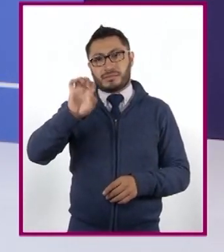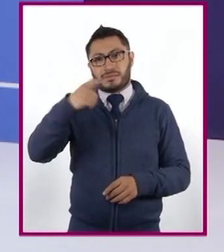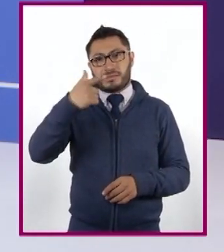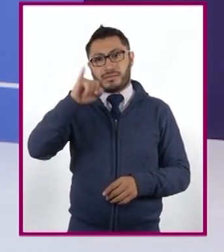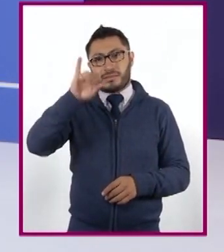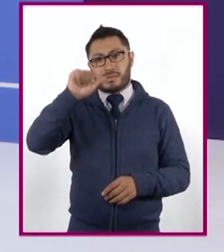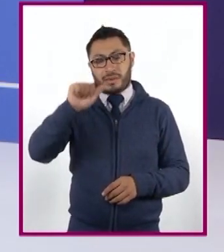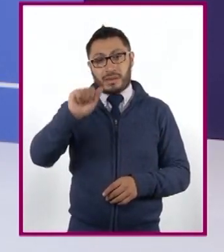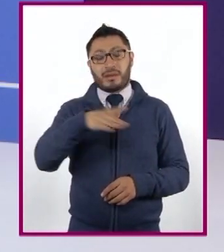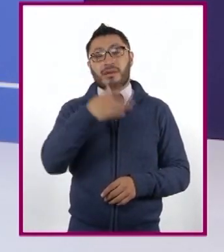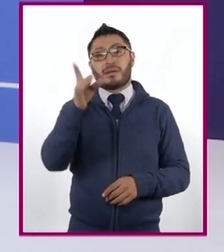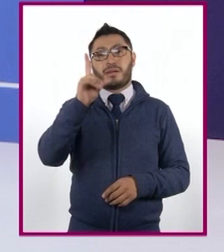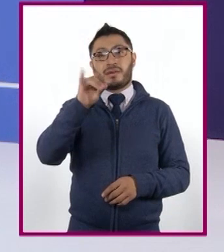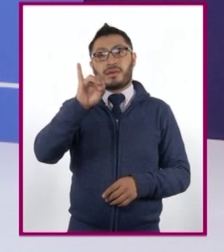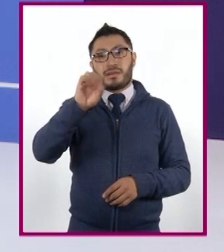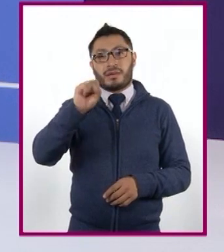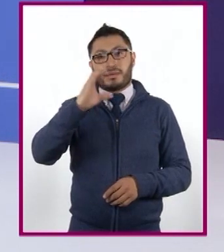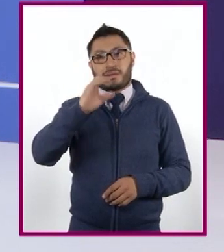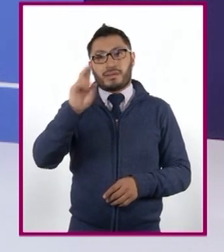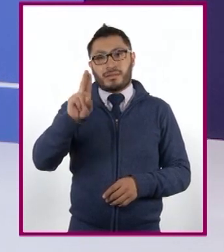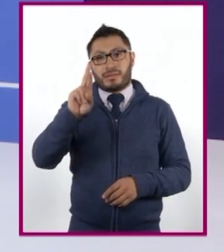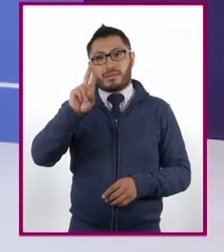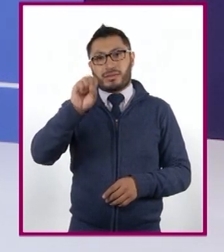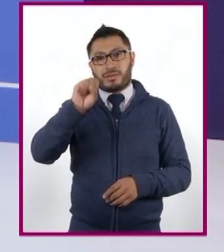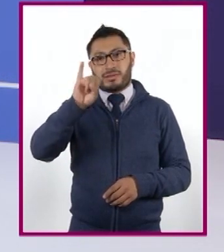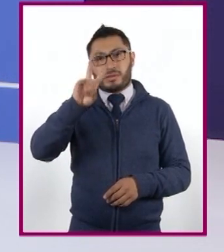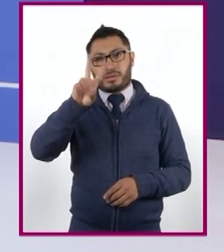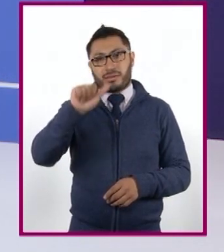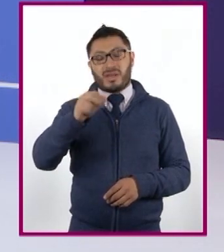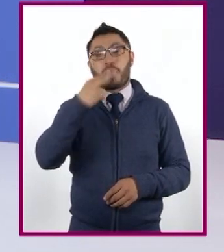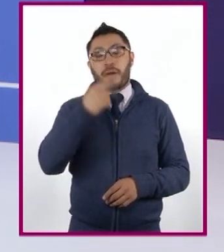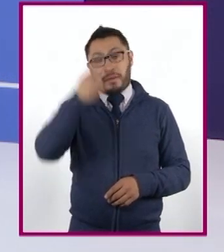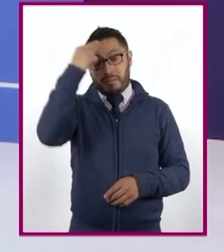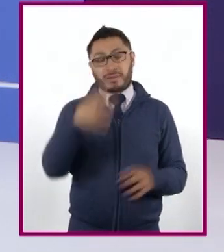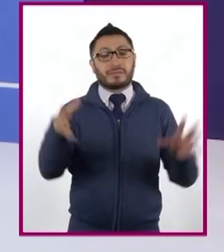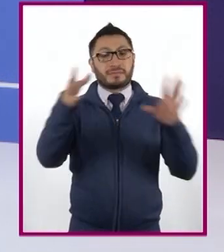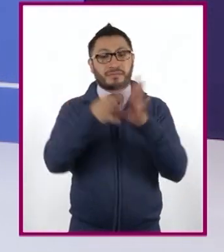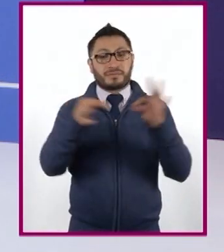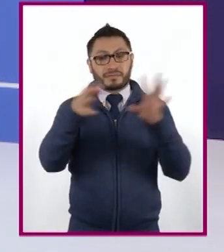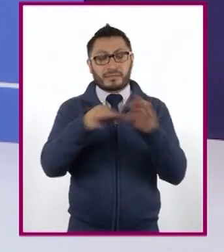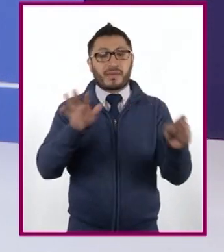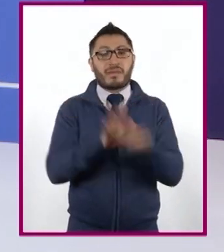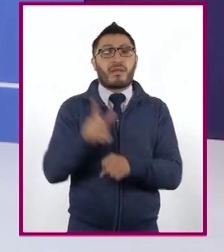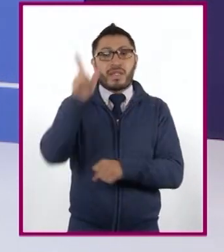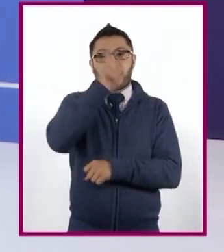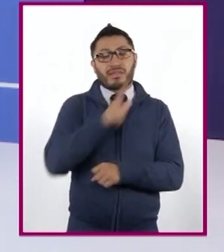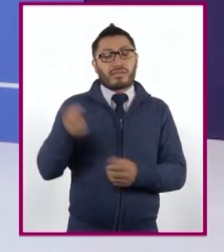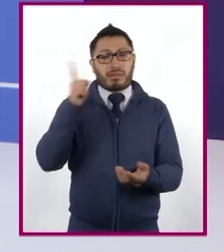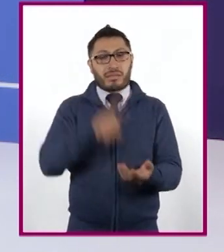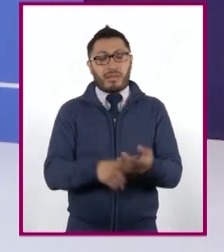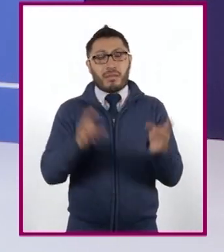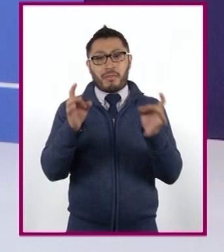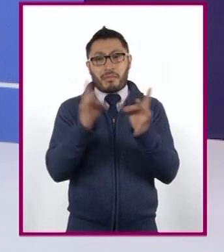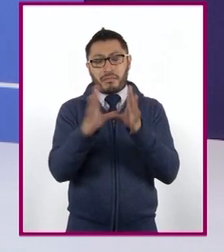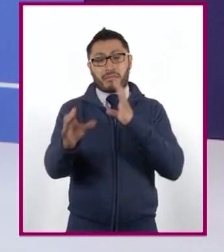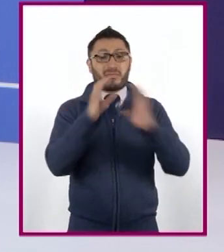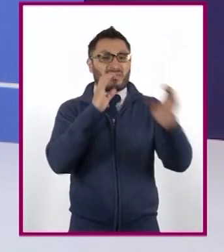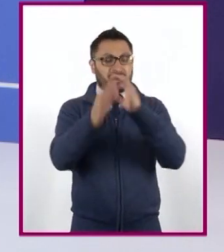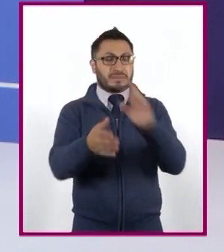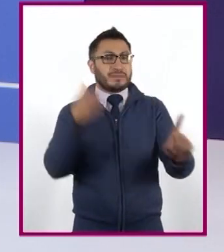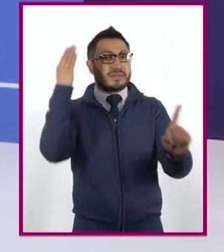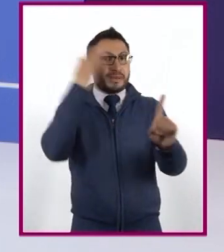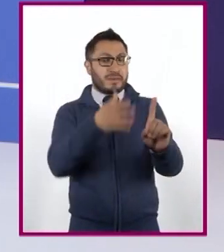se utiliza para describir el lenguaje que utilizamos en una situación comunicativa para lograr